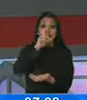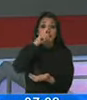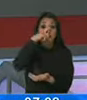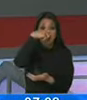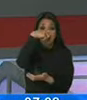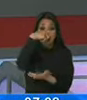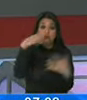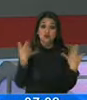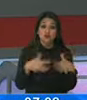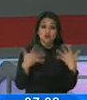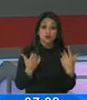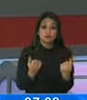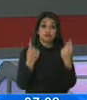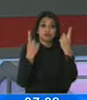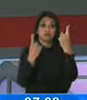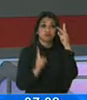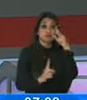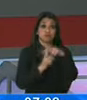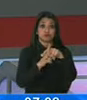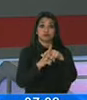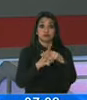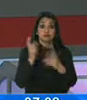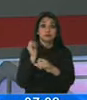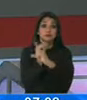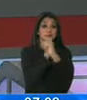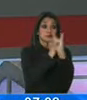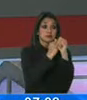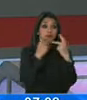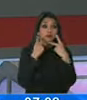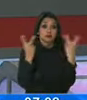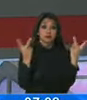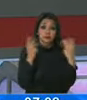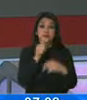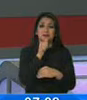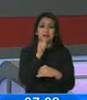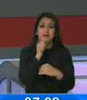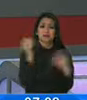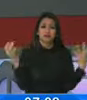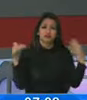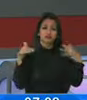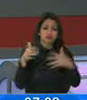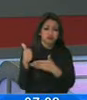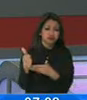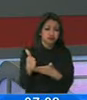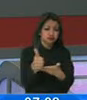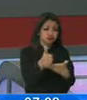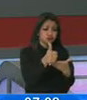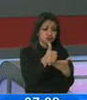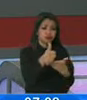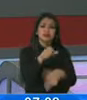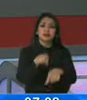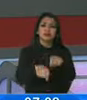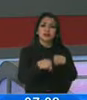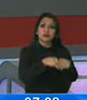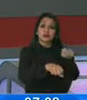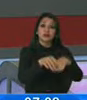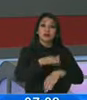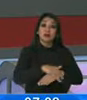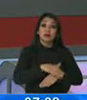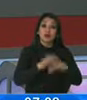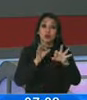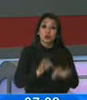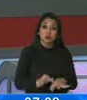natural sorprendió a la población. Instituciones públicas y privadas se multiplicaron para aplacar los daños causados por el